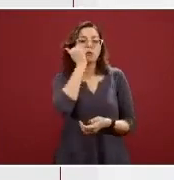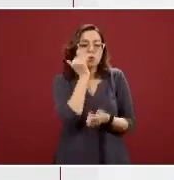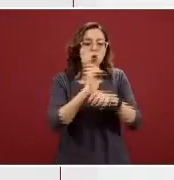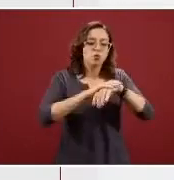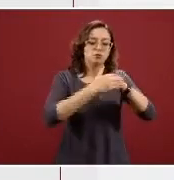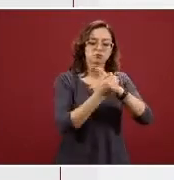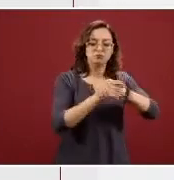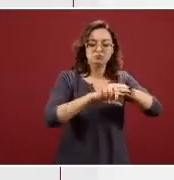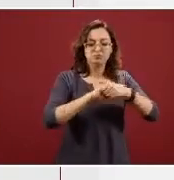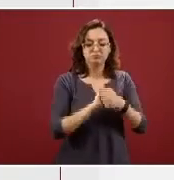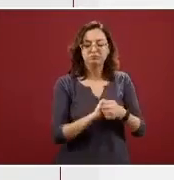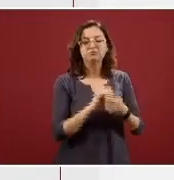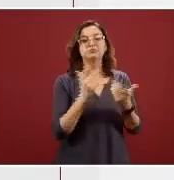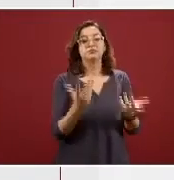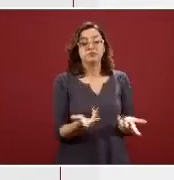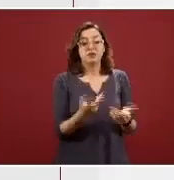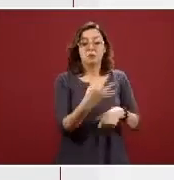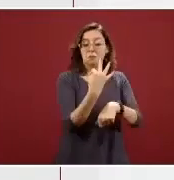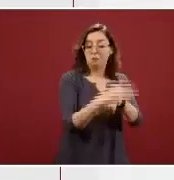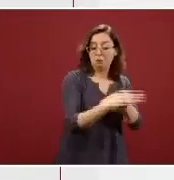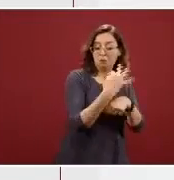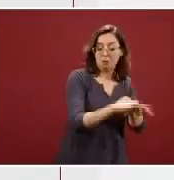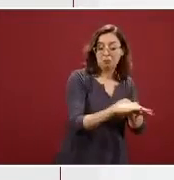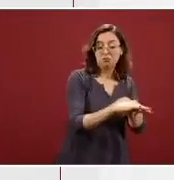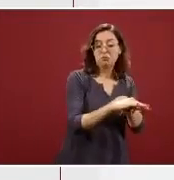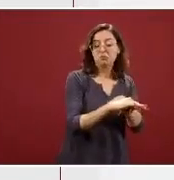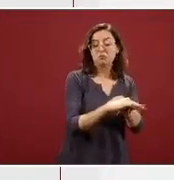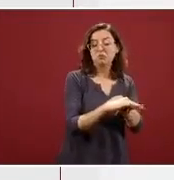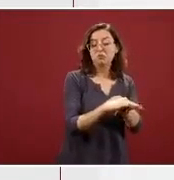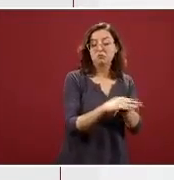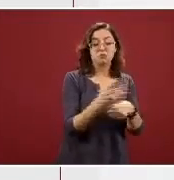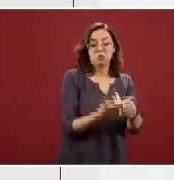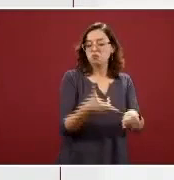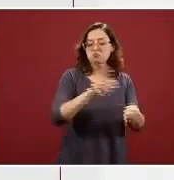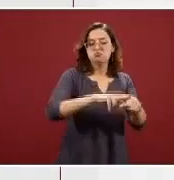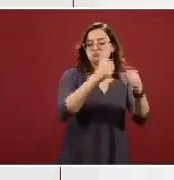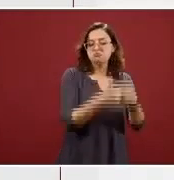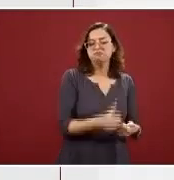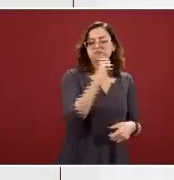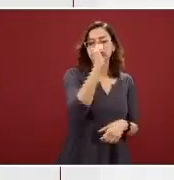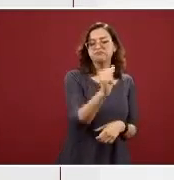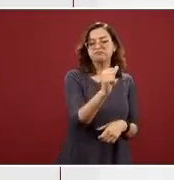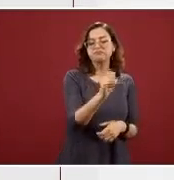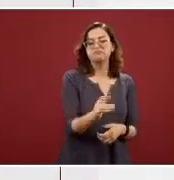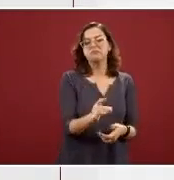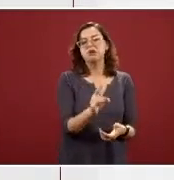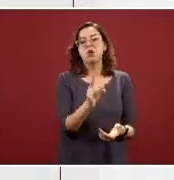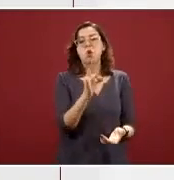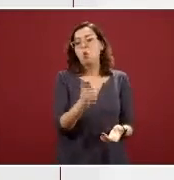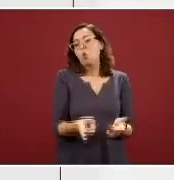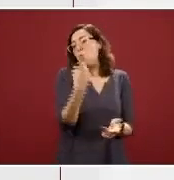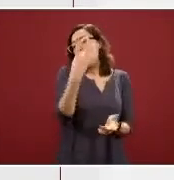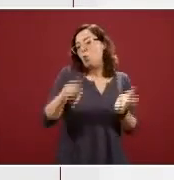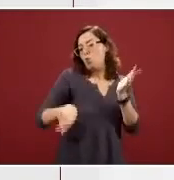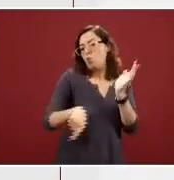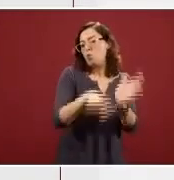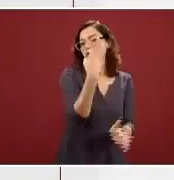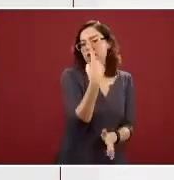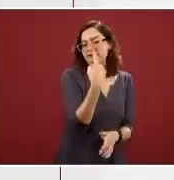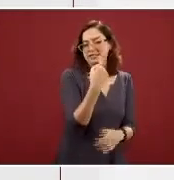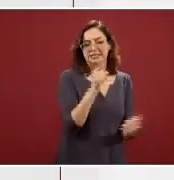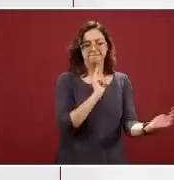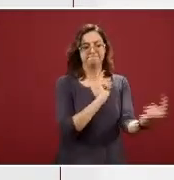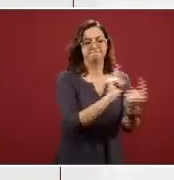calculamos por evento, dado que son ambulatorios, la gran mayoría van a requerir solamente un encuentro con el